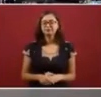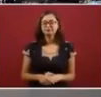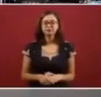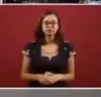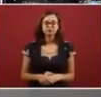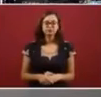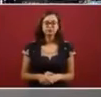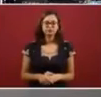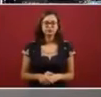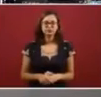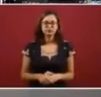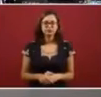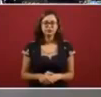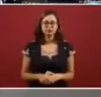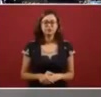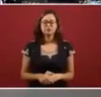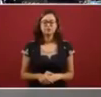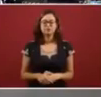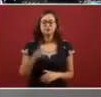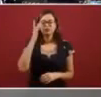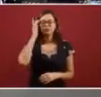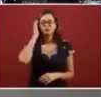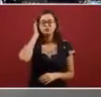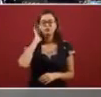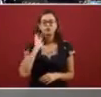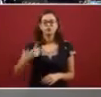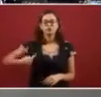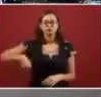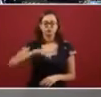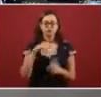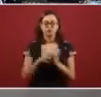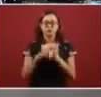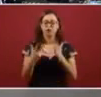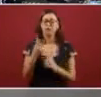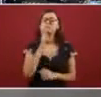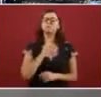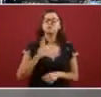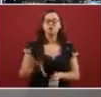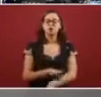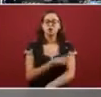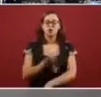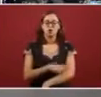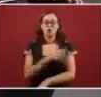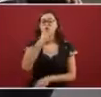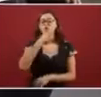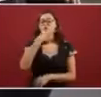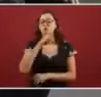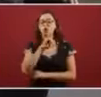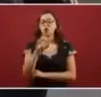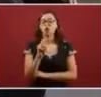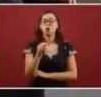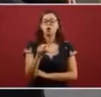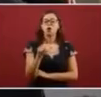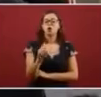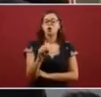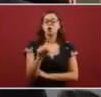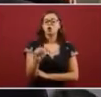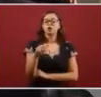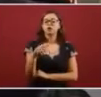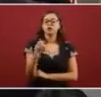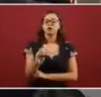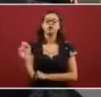revista publicamos en Petróleo y Energía que Juan Lozano Tovar, exdirector de Pemex